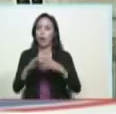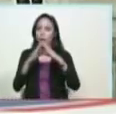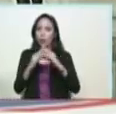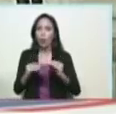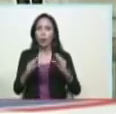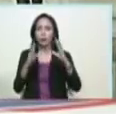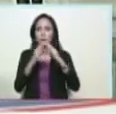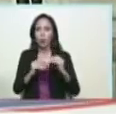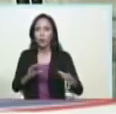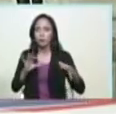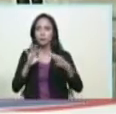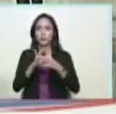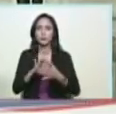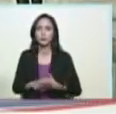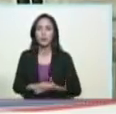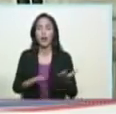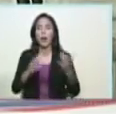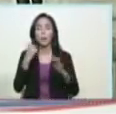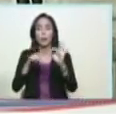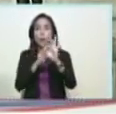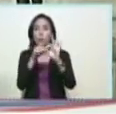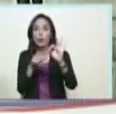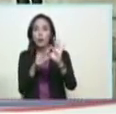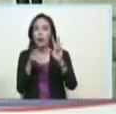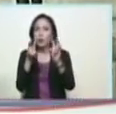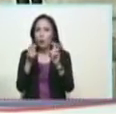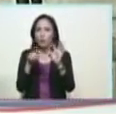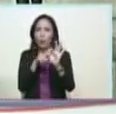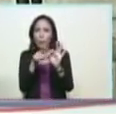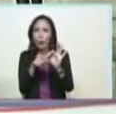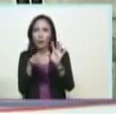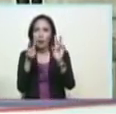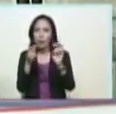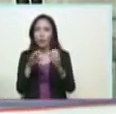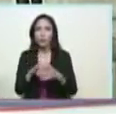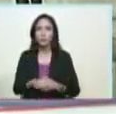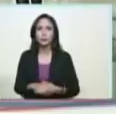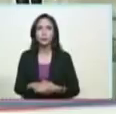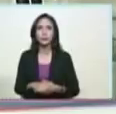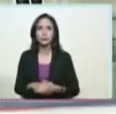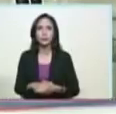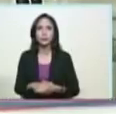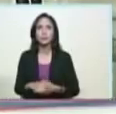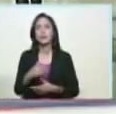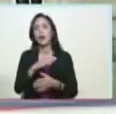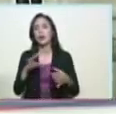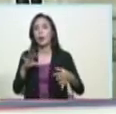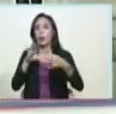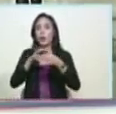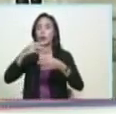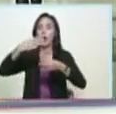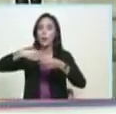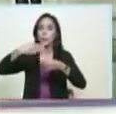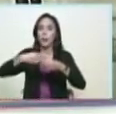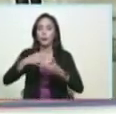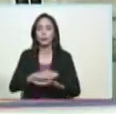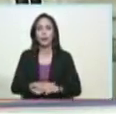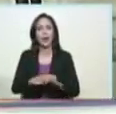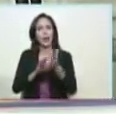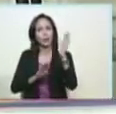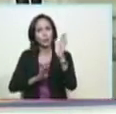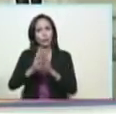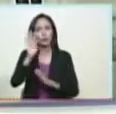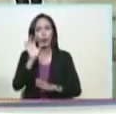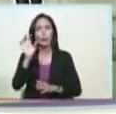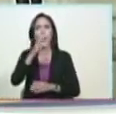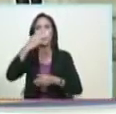la reconversión monetaria del bolívar soberano y la el anclaje del bolívar soberano al petró tenemos que apostar al éxito al